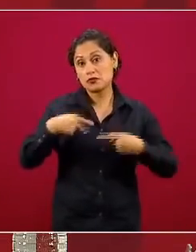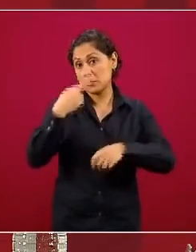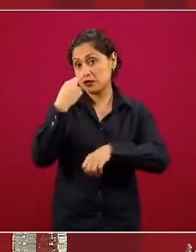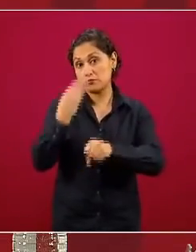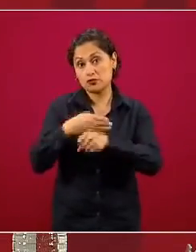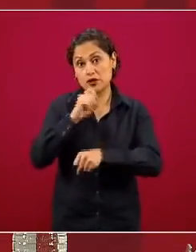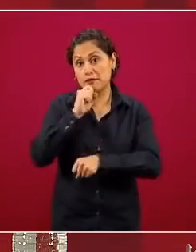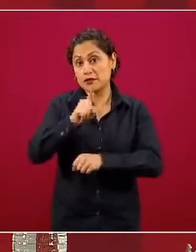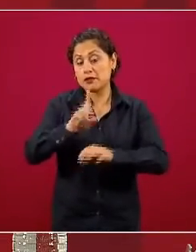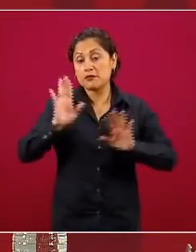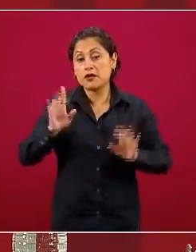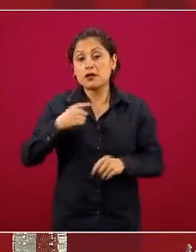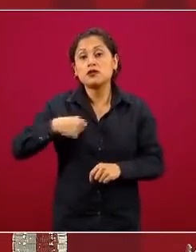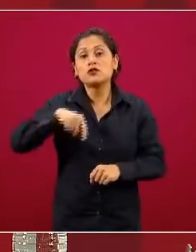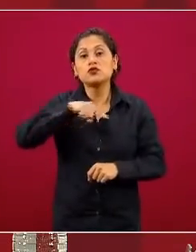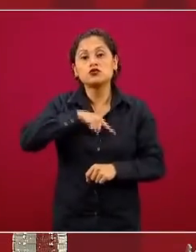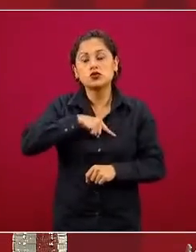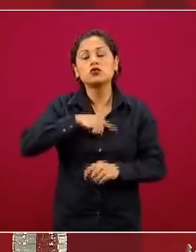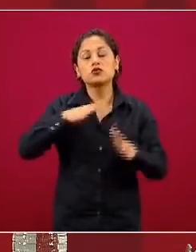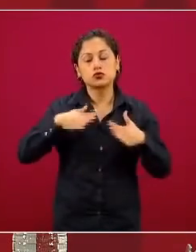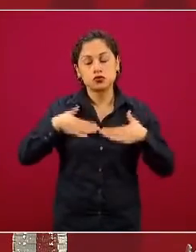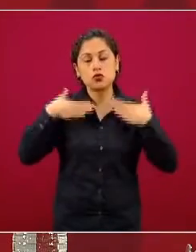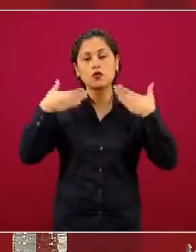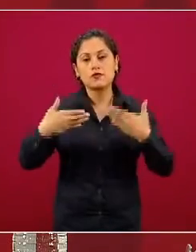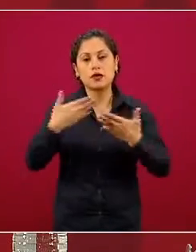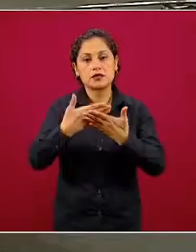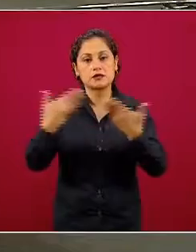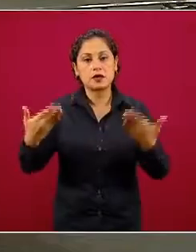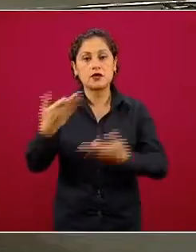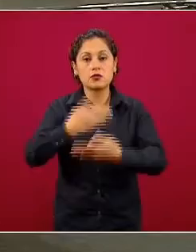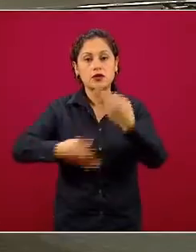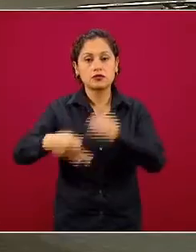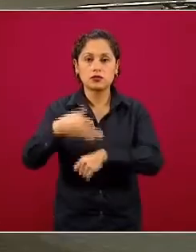Así que confiamos que todos seamos responsables este 10 de mayo.